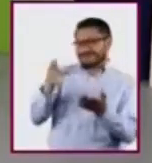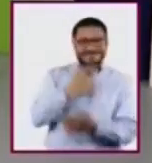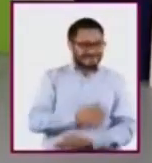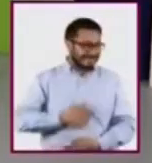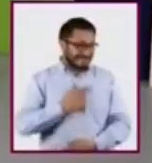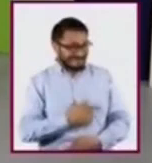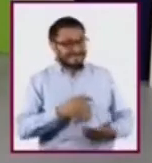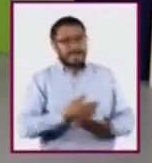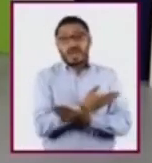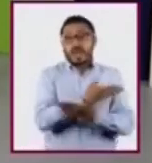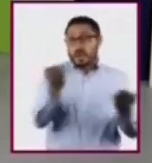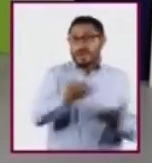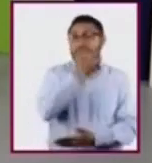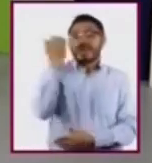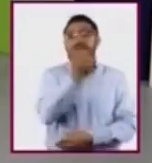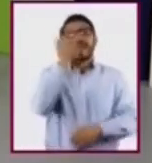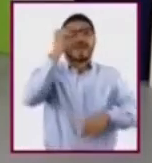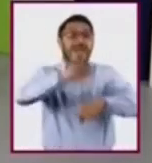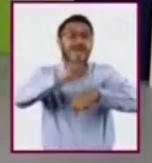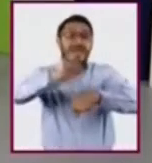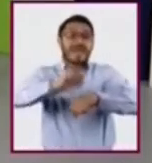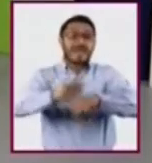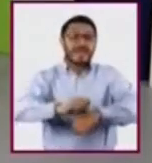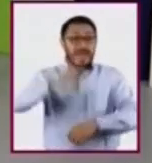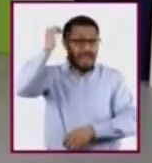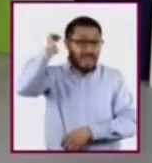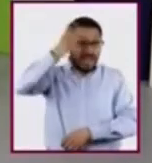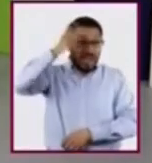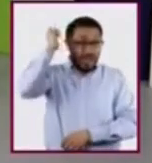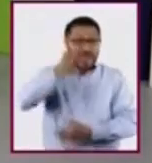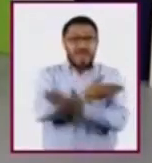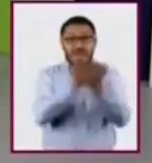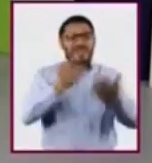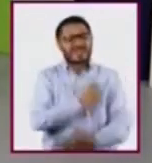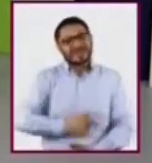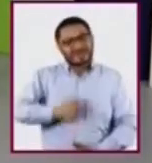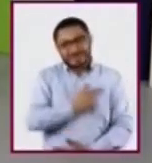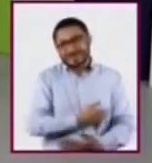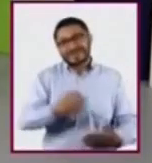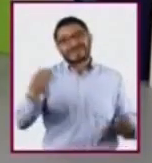placer. Y a ustedes, estudiantes de secundaria, esperamos que hayan disfrutado